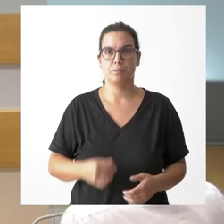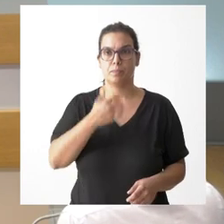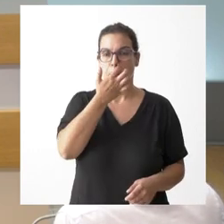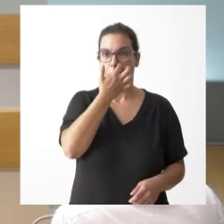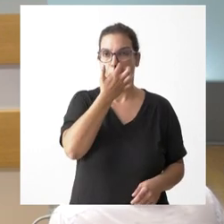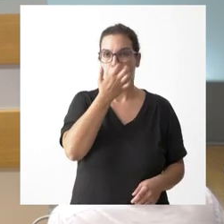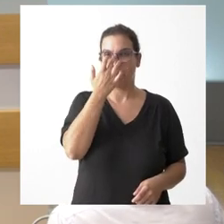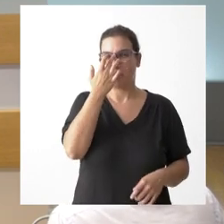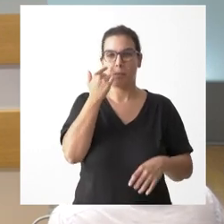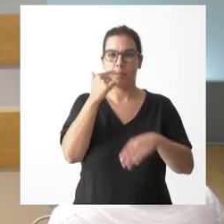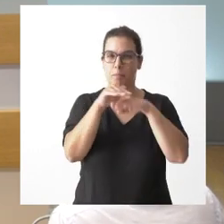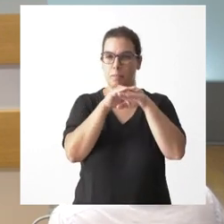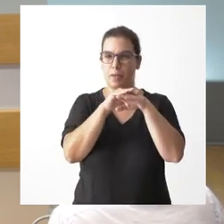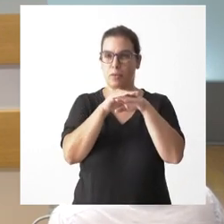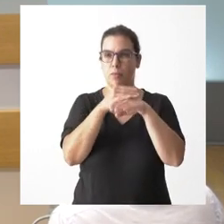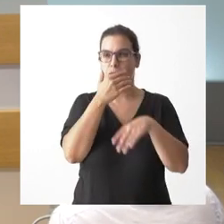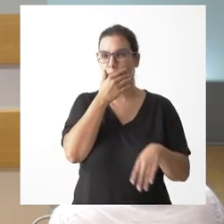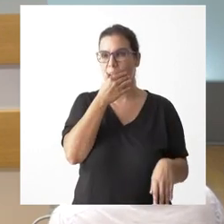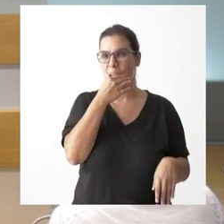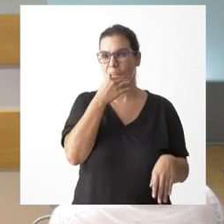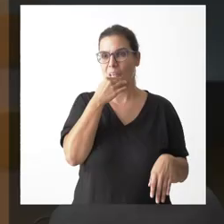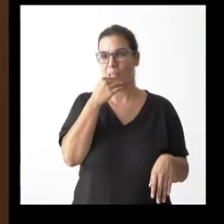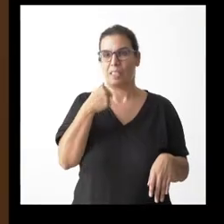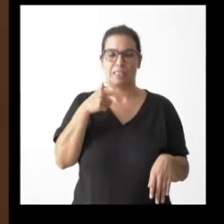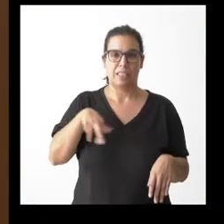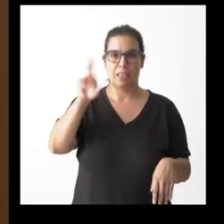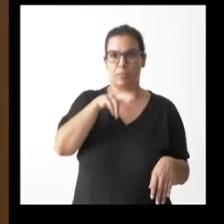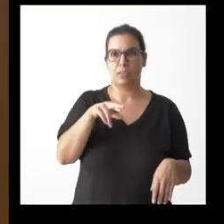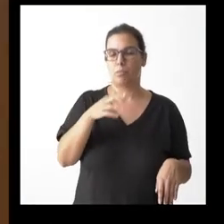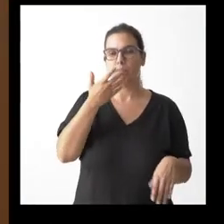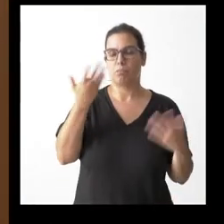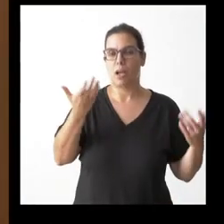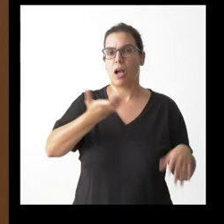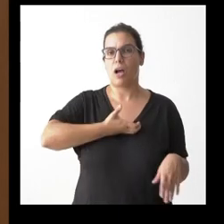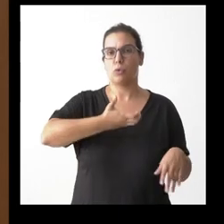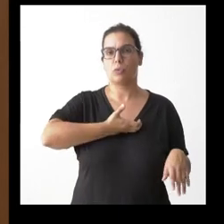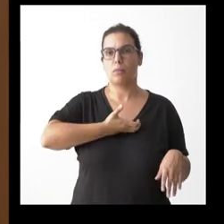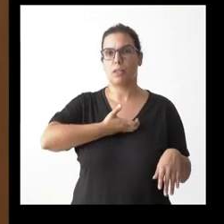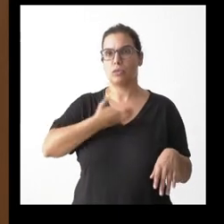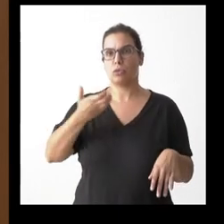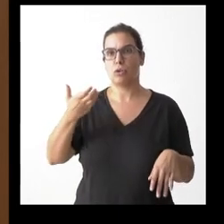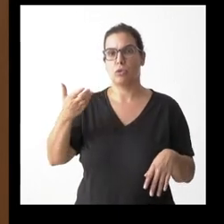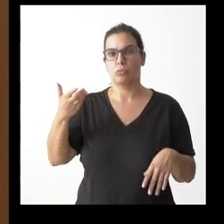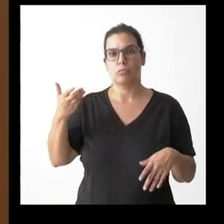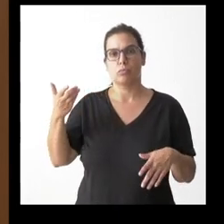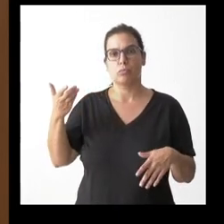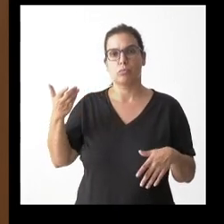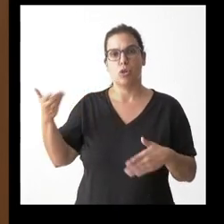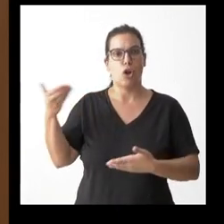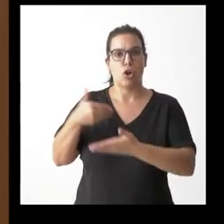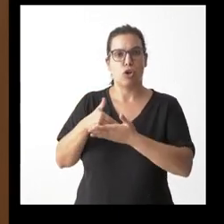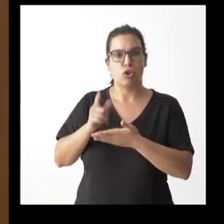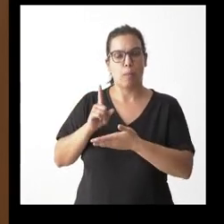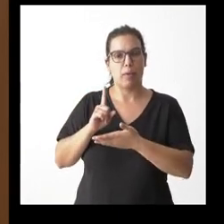Disculpen la insistencia. ¿Cómo es posible que un ayuntamiento no acceda a dar este servicio que le va a pagar la